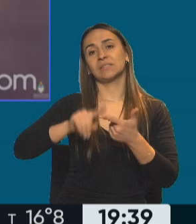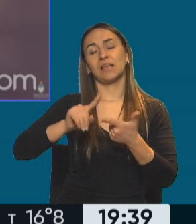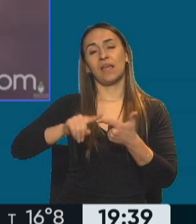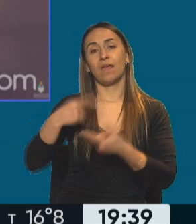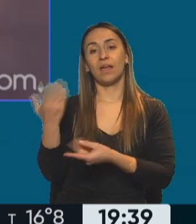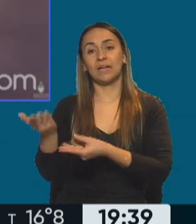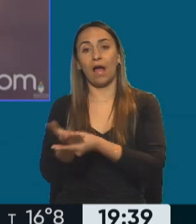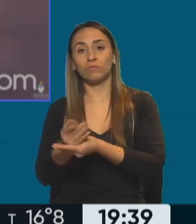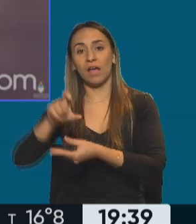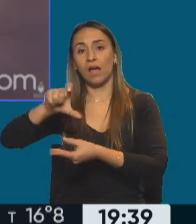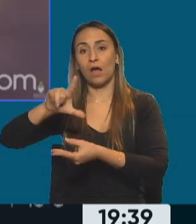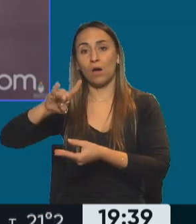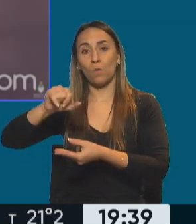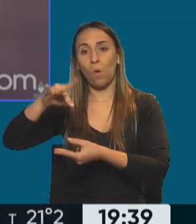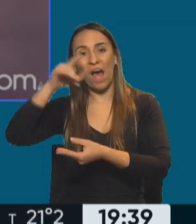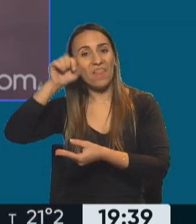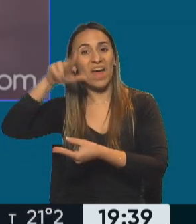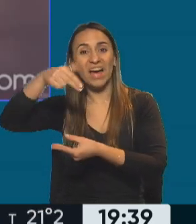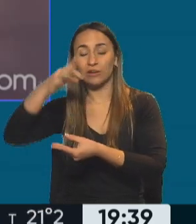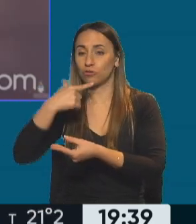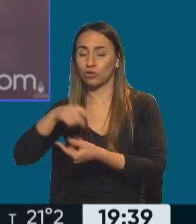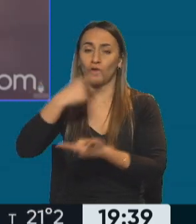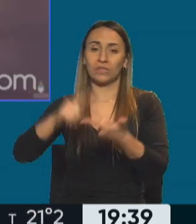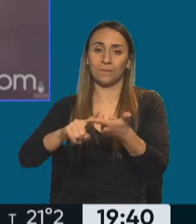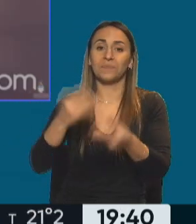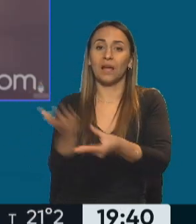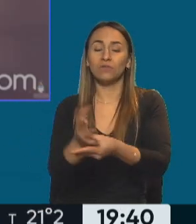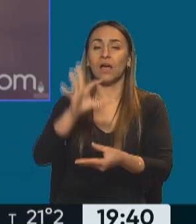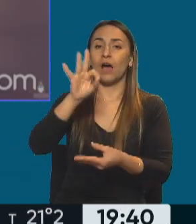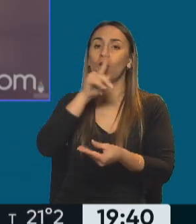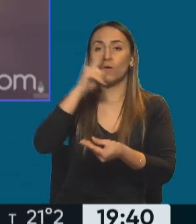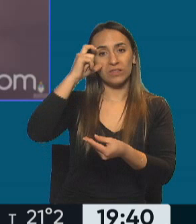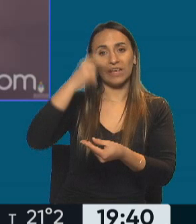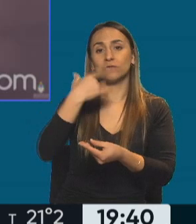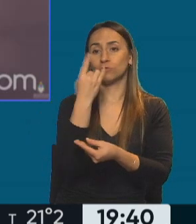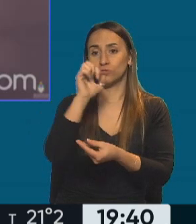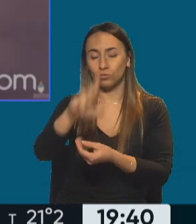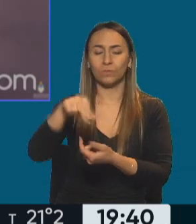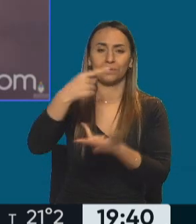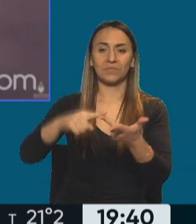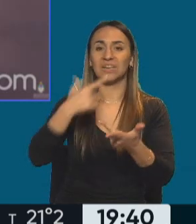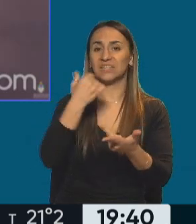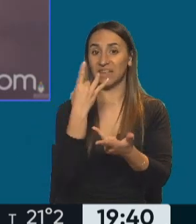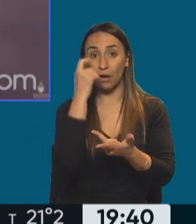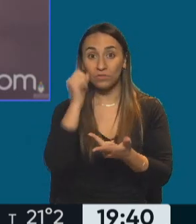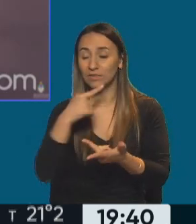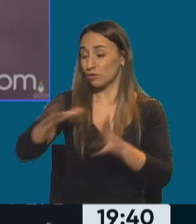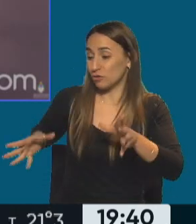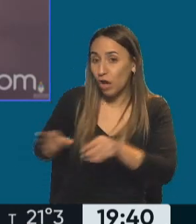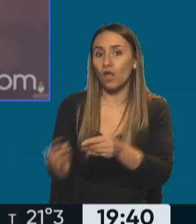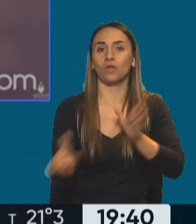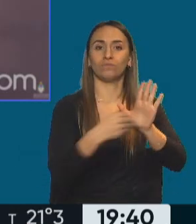causa Cuaderno, de la causa Otesur y los Sauces, fueron incorporados al alegato del fiscal. Entonces, lo que dicen